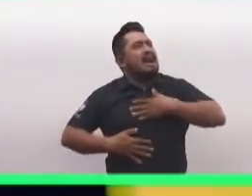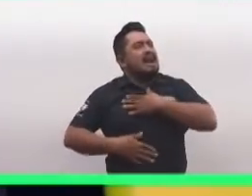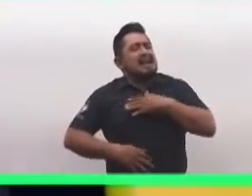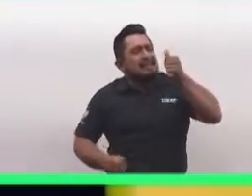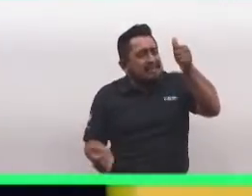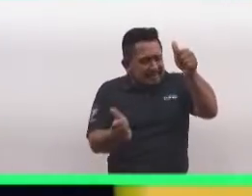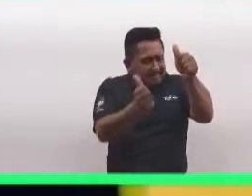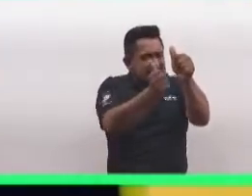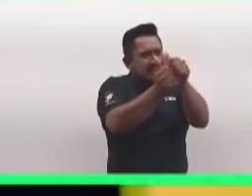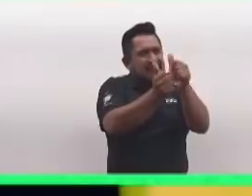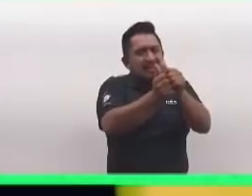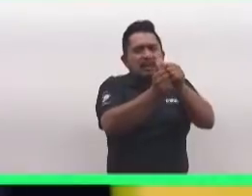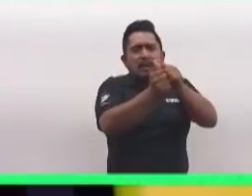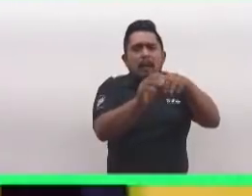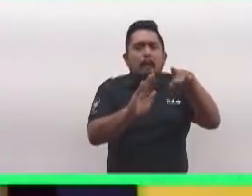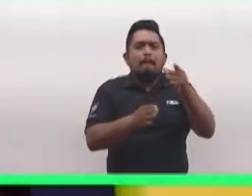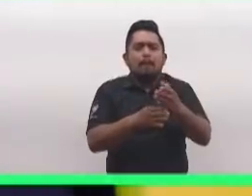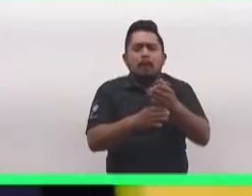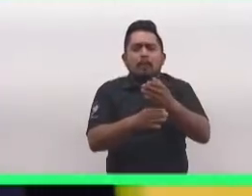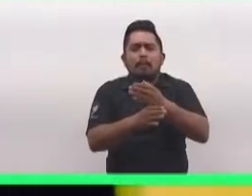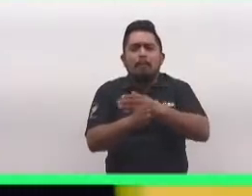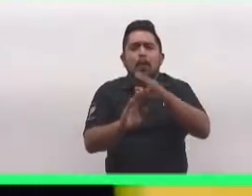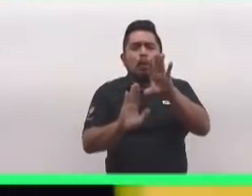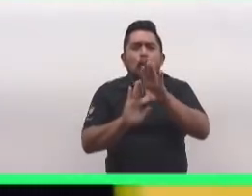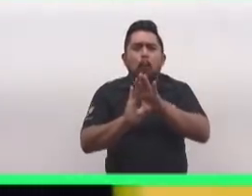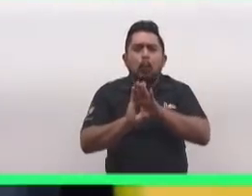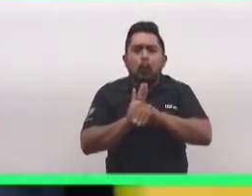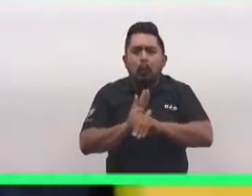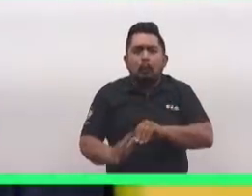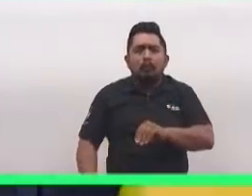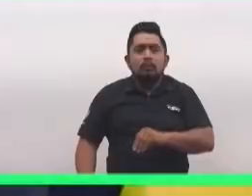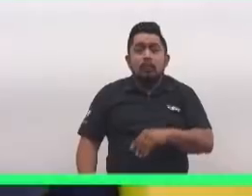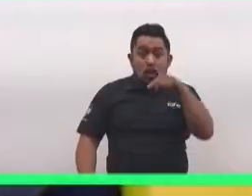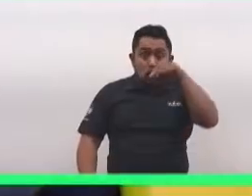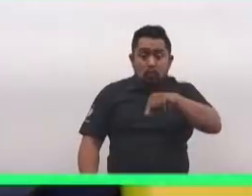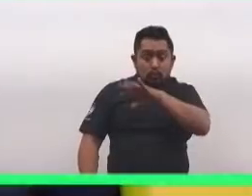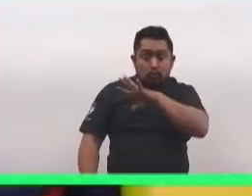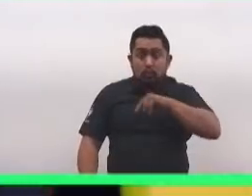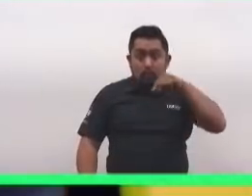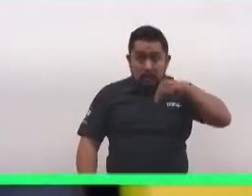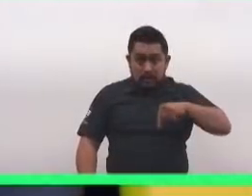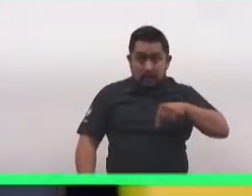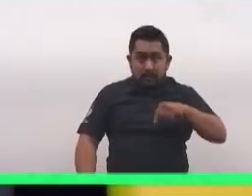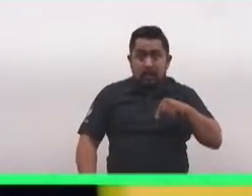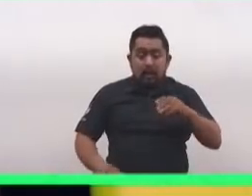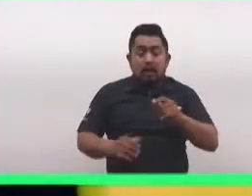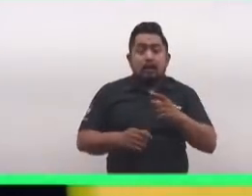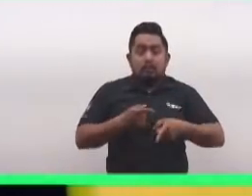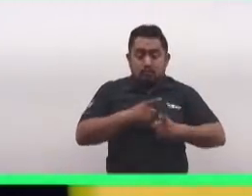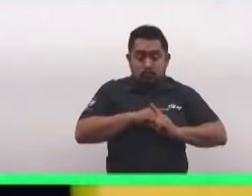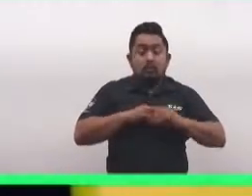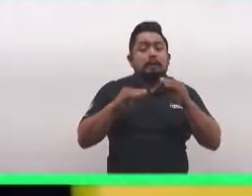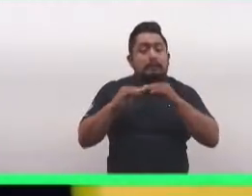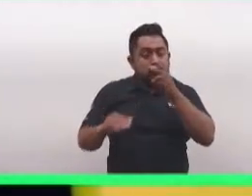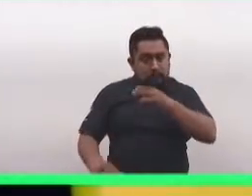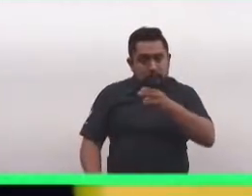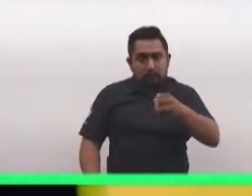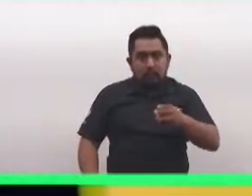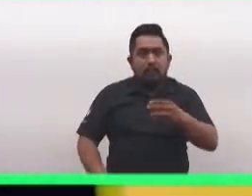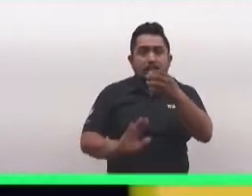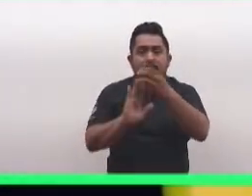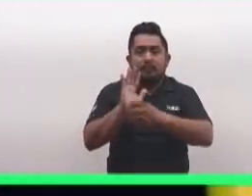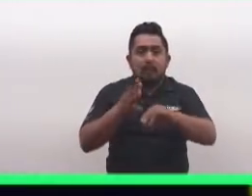estar va disminuyendo y lo mismo nos sucede a muchos en la familia de dios la biblia en el evangelio de juan capítulo 1